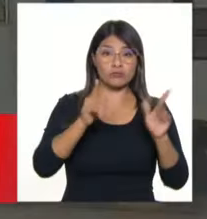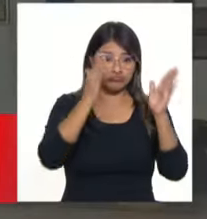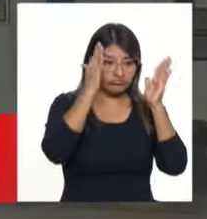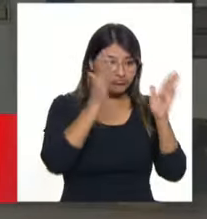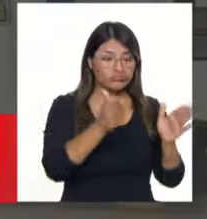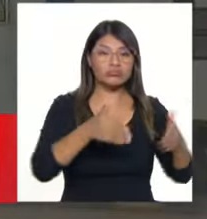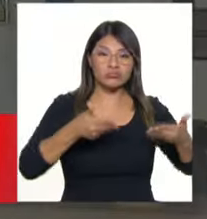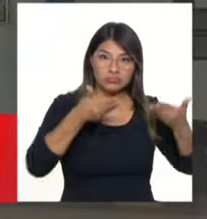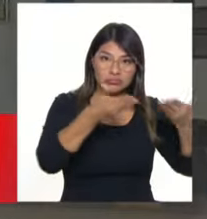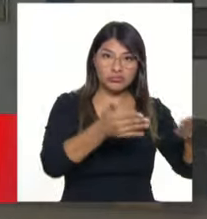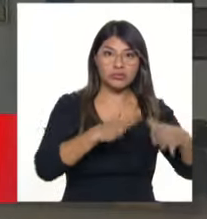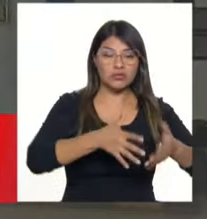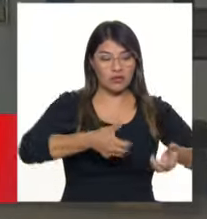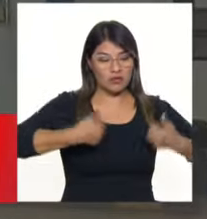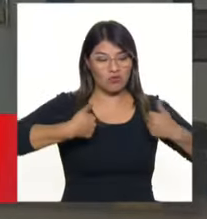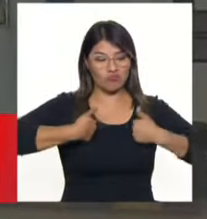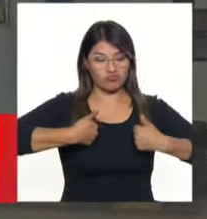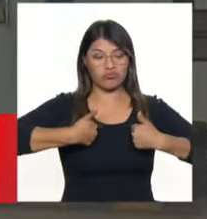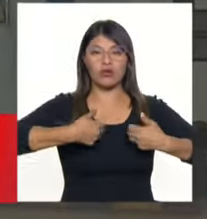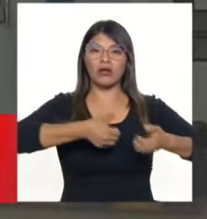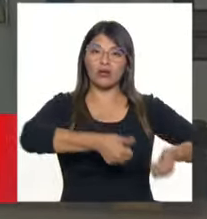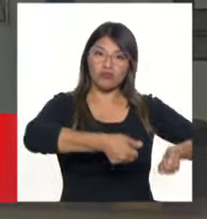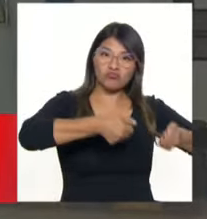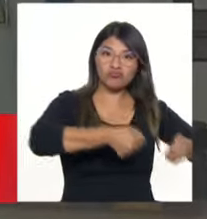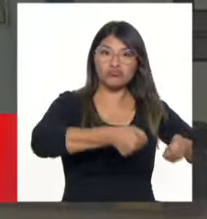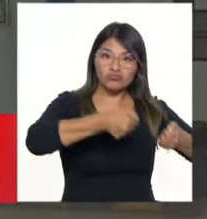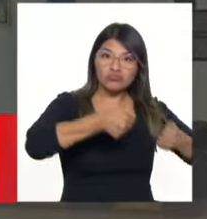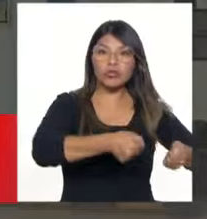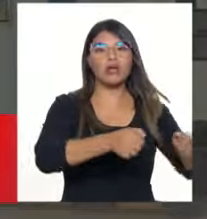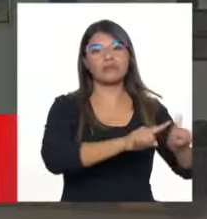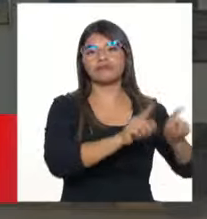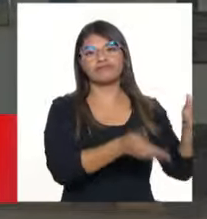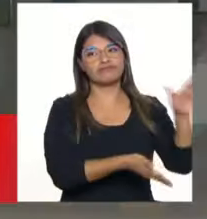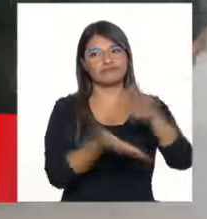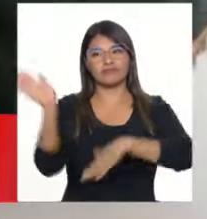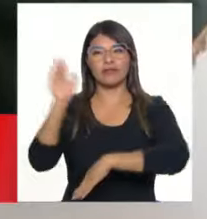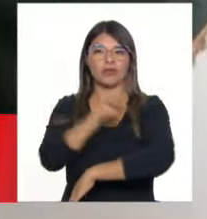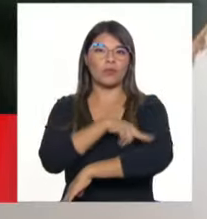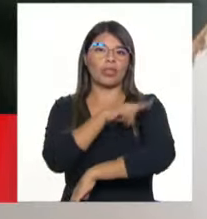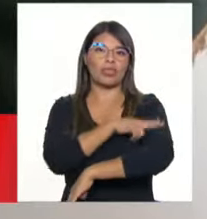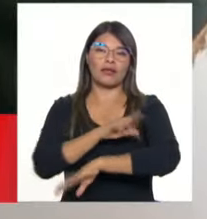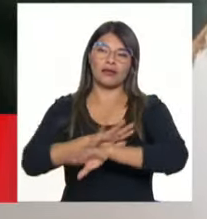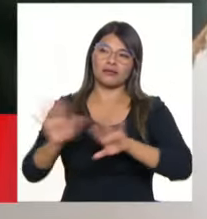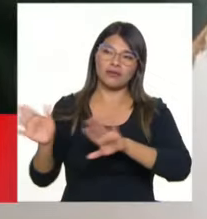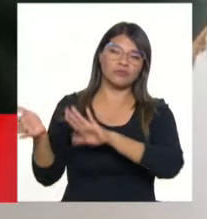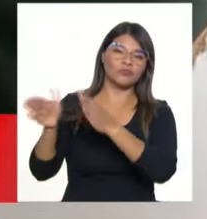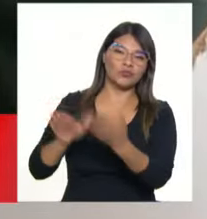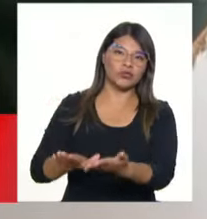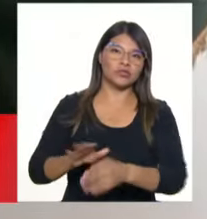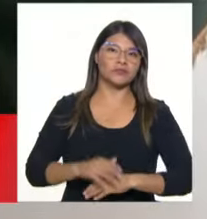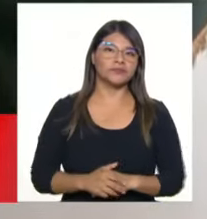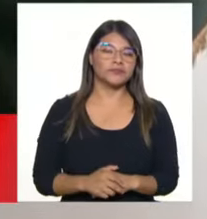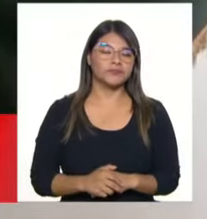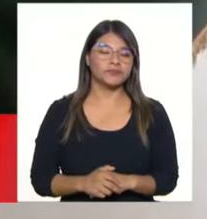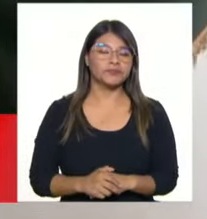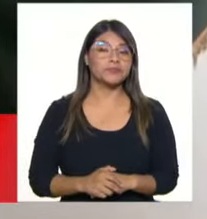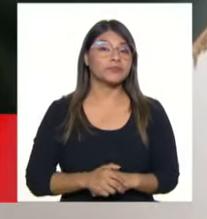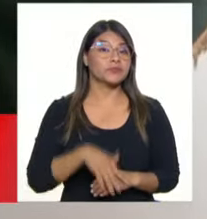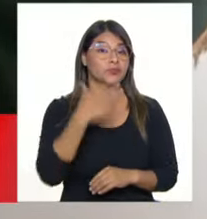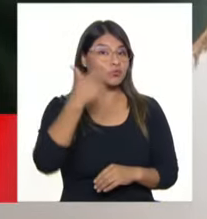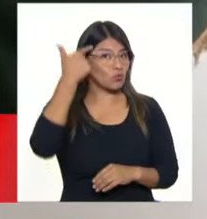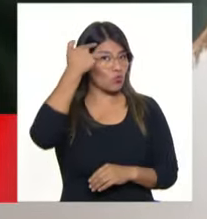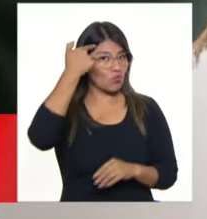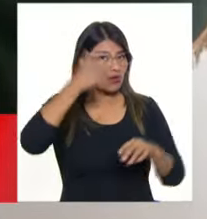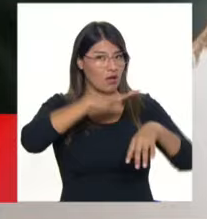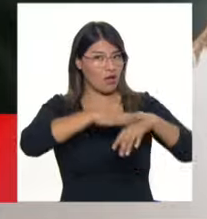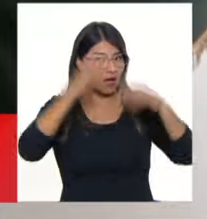en la unidad de trauma shock del Hospital Regional de Tumbes, lugar a donde fue trasladado. Que le han producido una herida de proyectil de arma